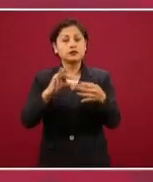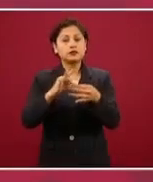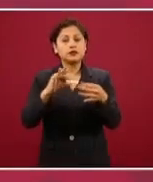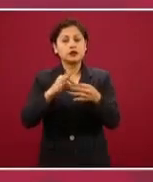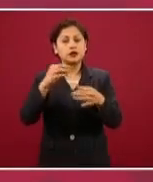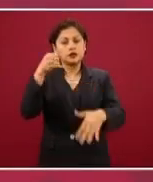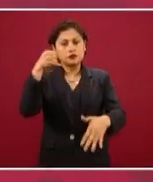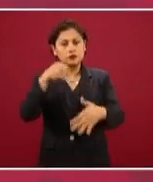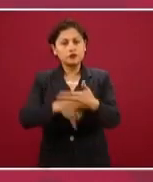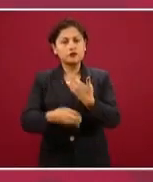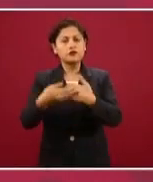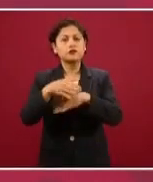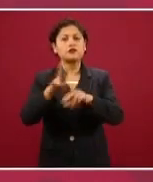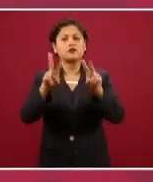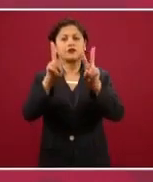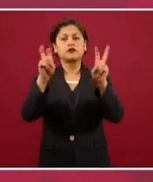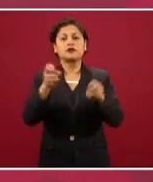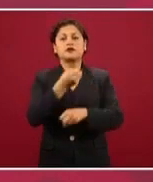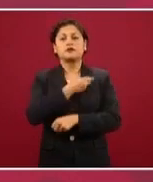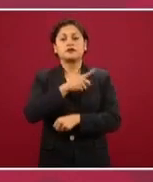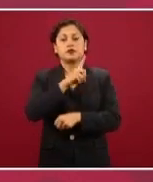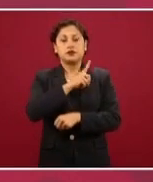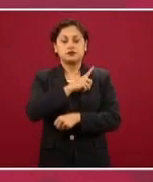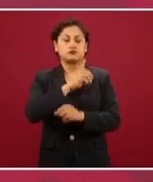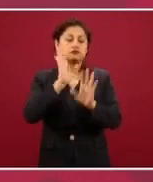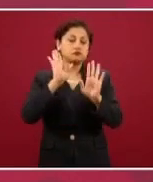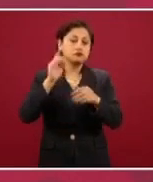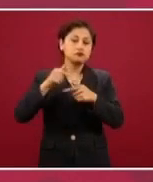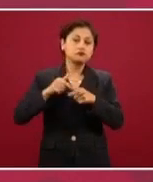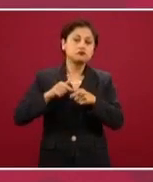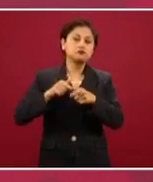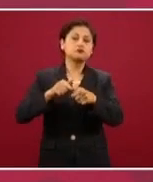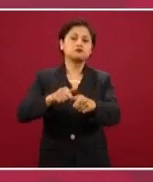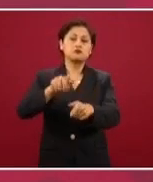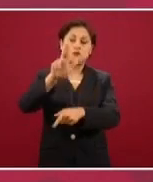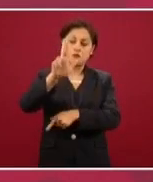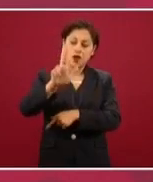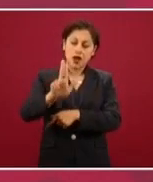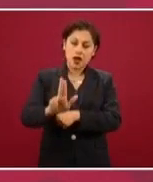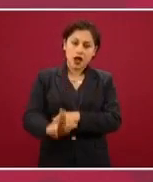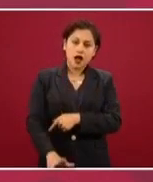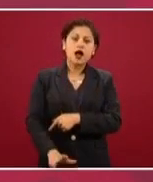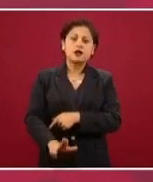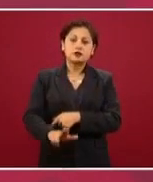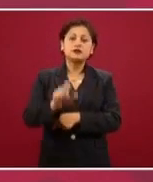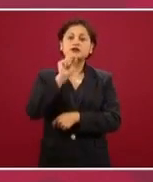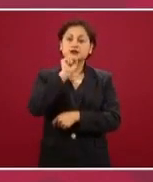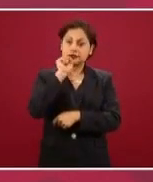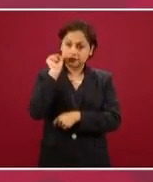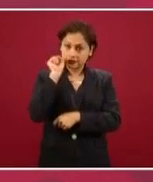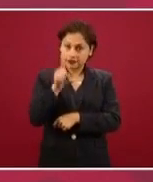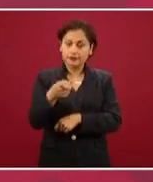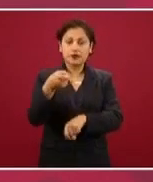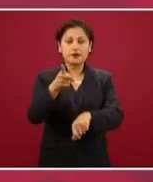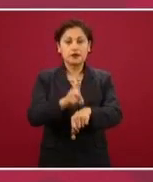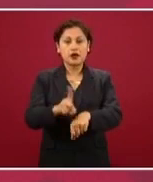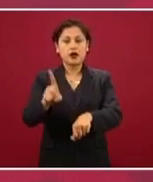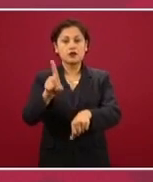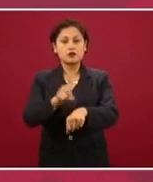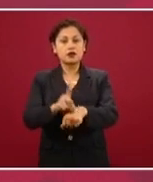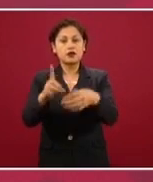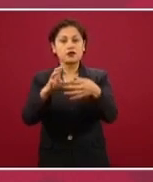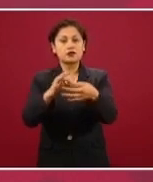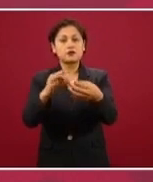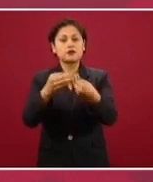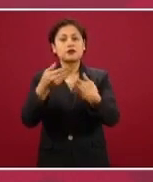y lo vamos a seguir haciendo. Y también informando sobre el coronavirus todos los días